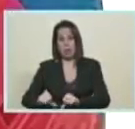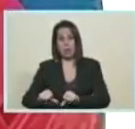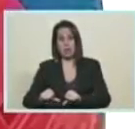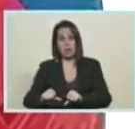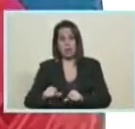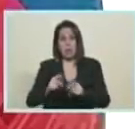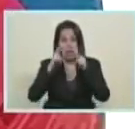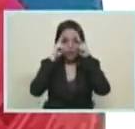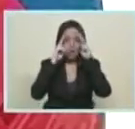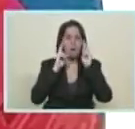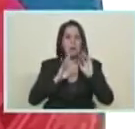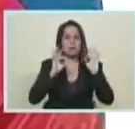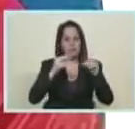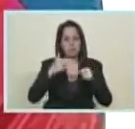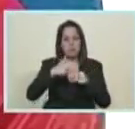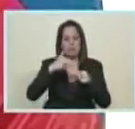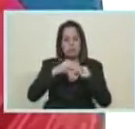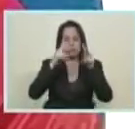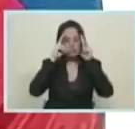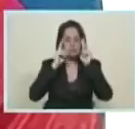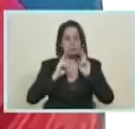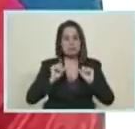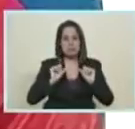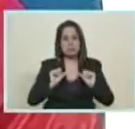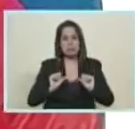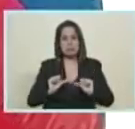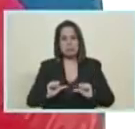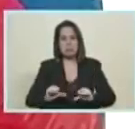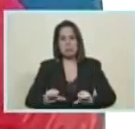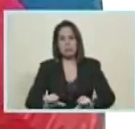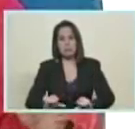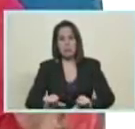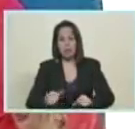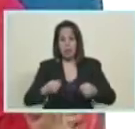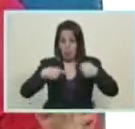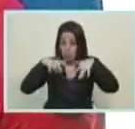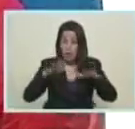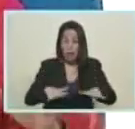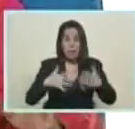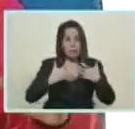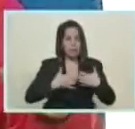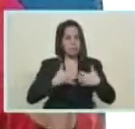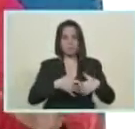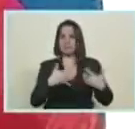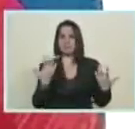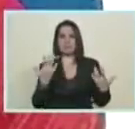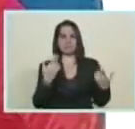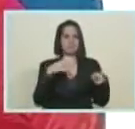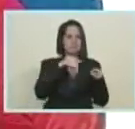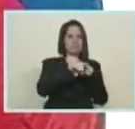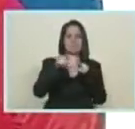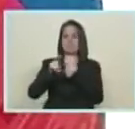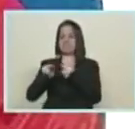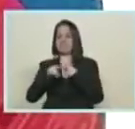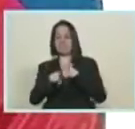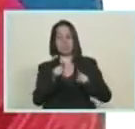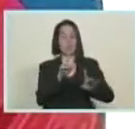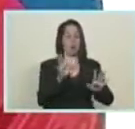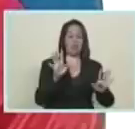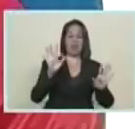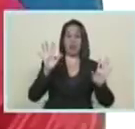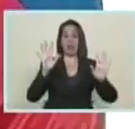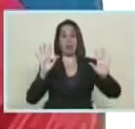refinación, para que se pararan las refinerías. Ah, con excusas muy bien montadas, las excusas.